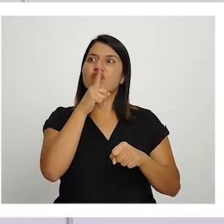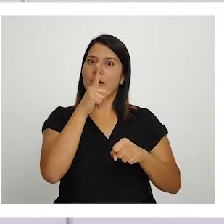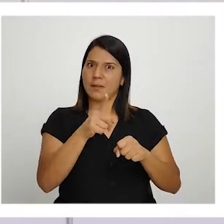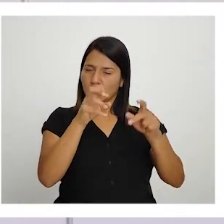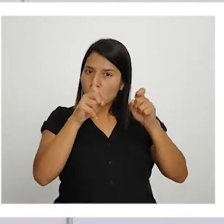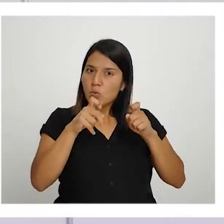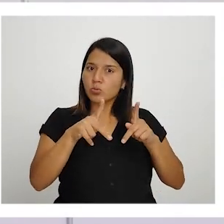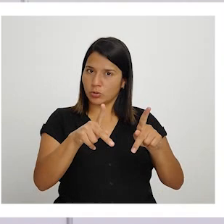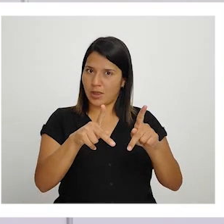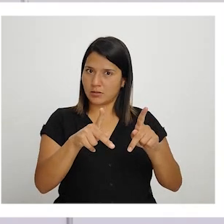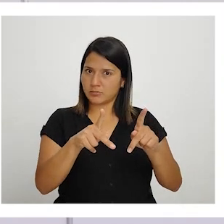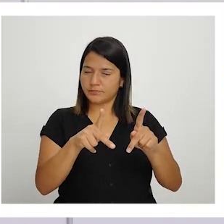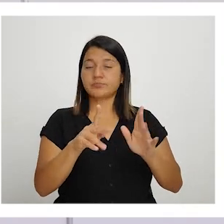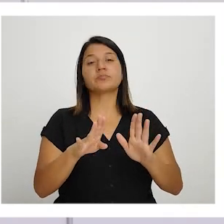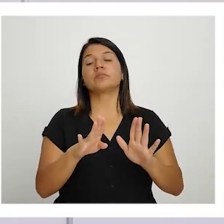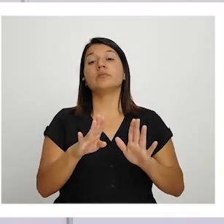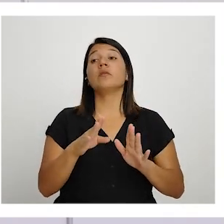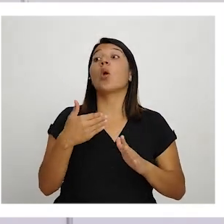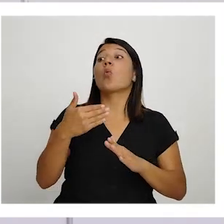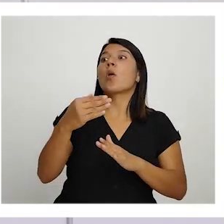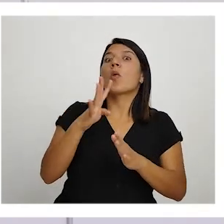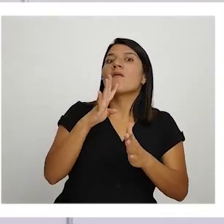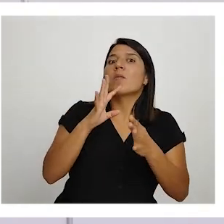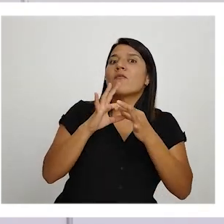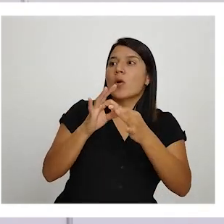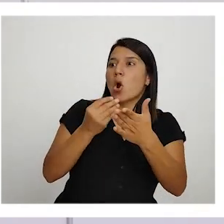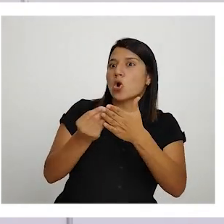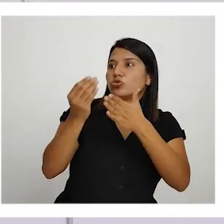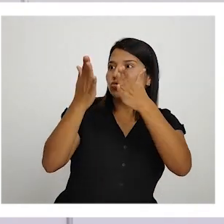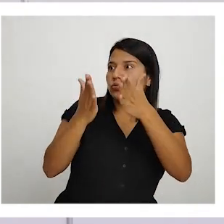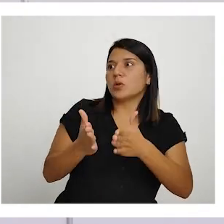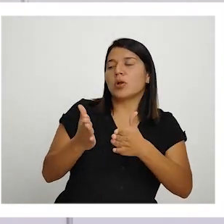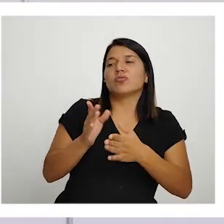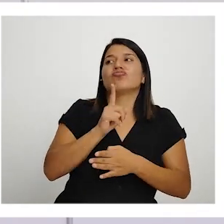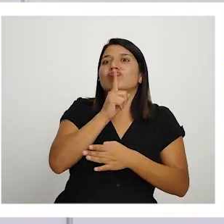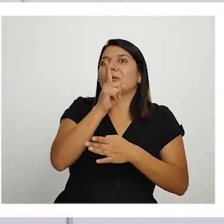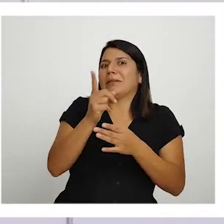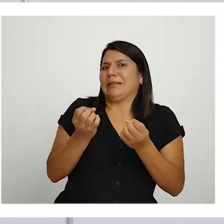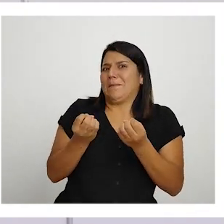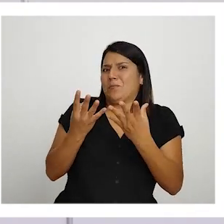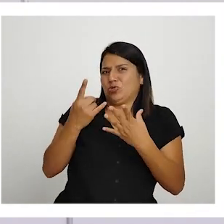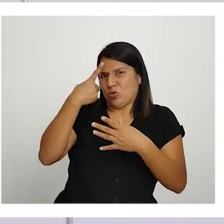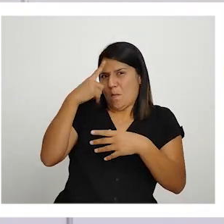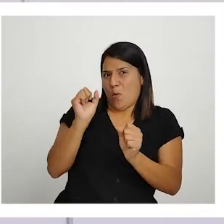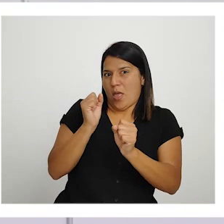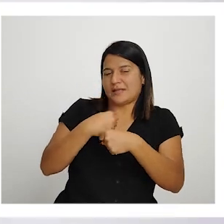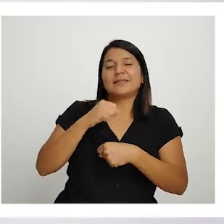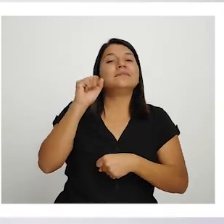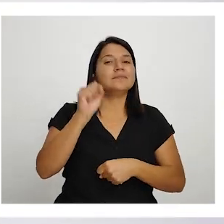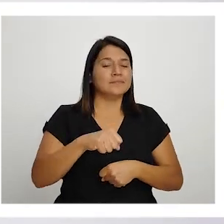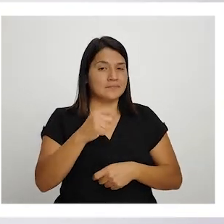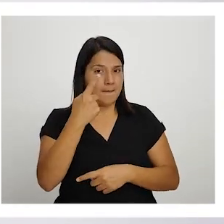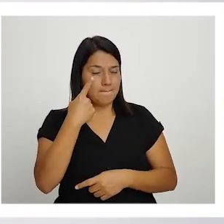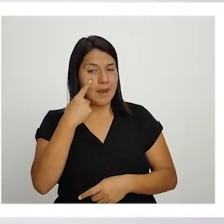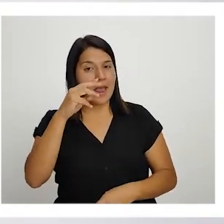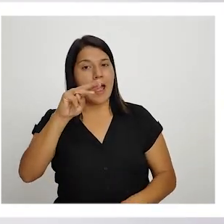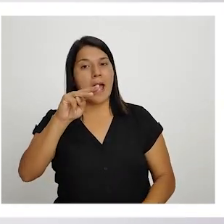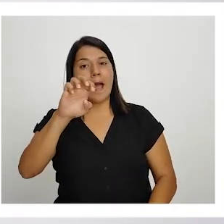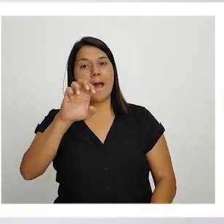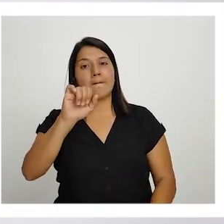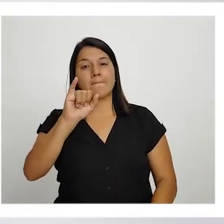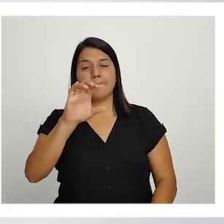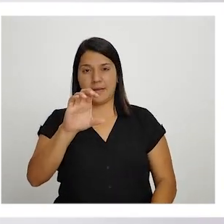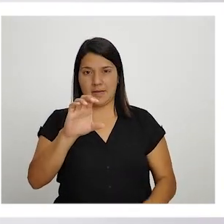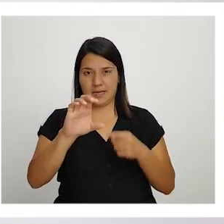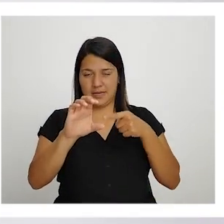de consumidores, don Francisco, es grandísima la agenda. Sí, vea, el ministerio, el MEI se llama,